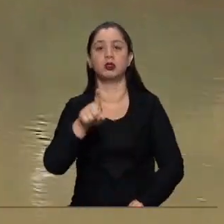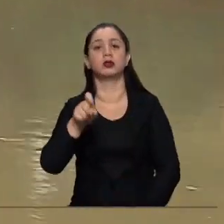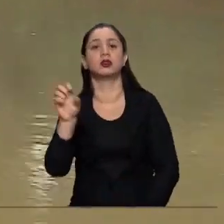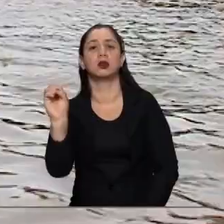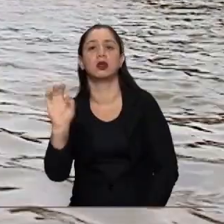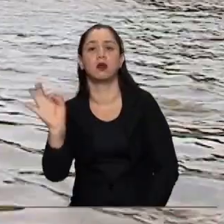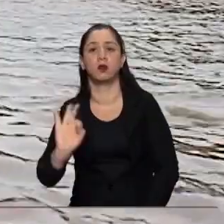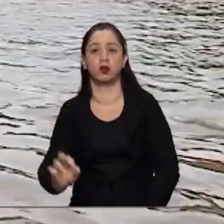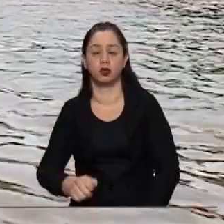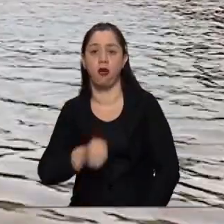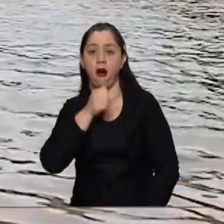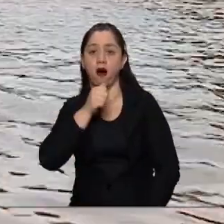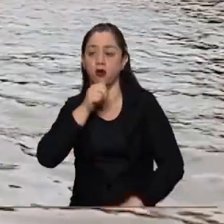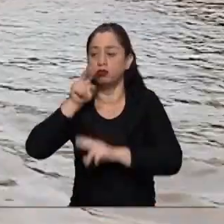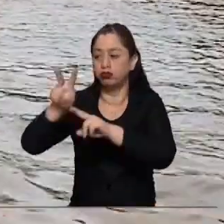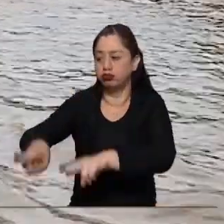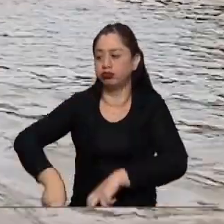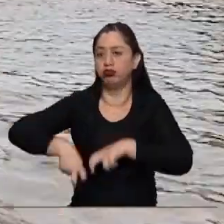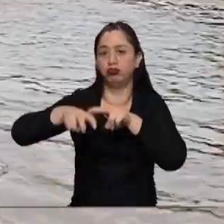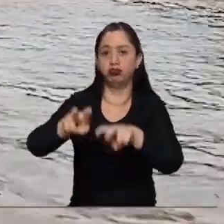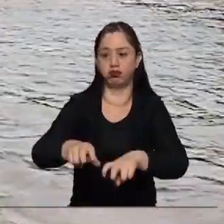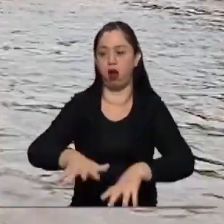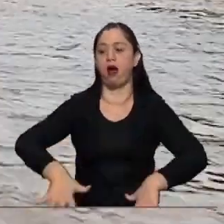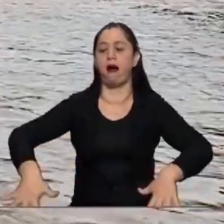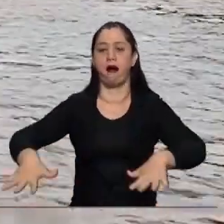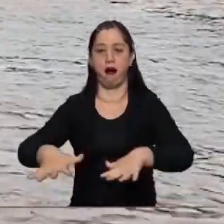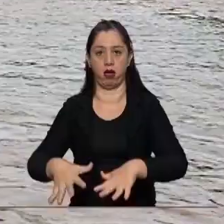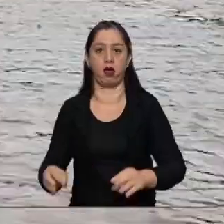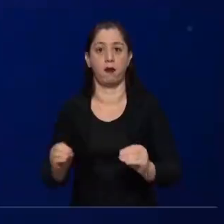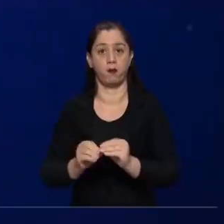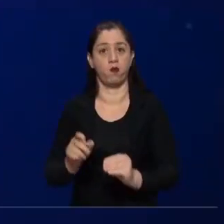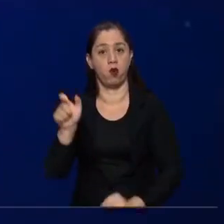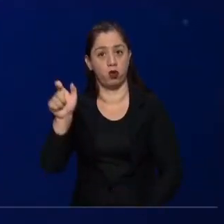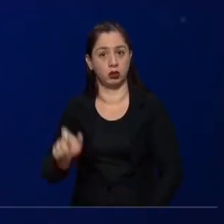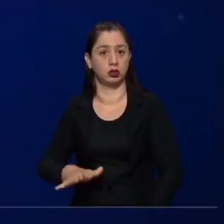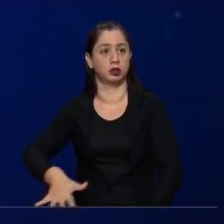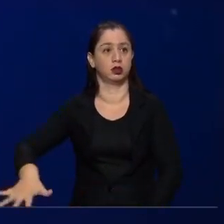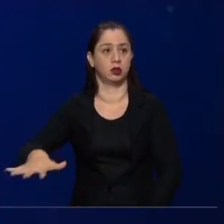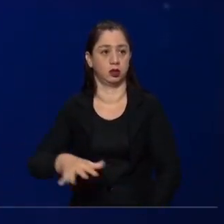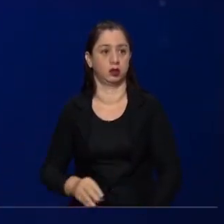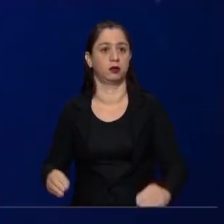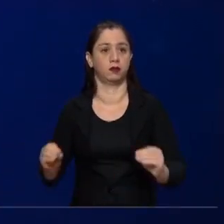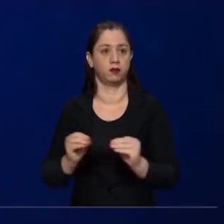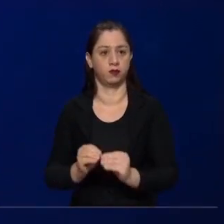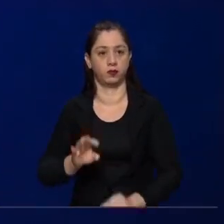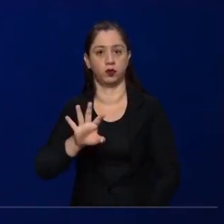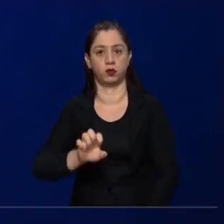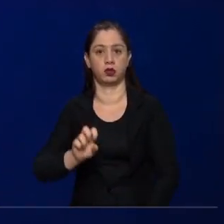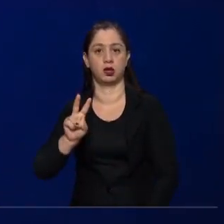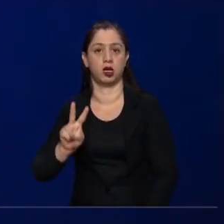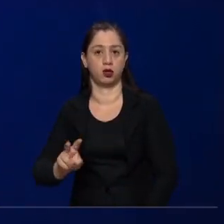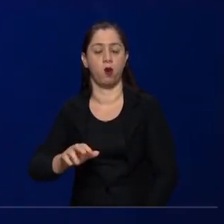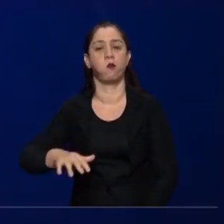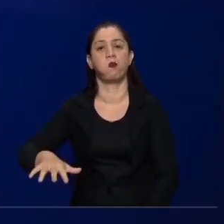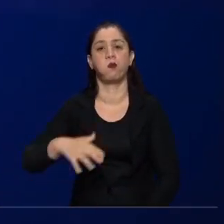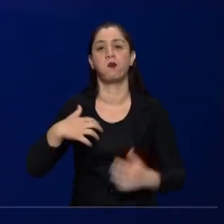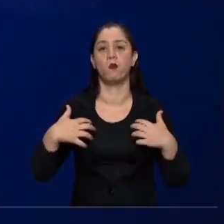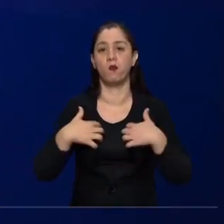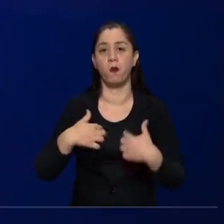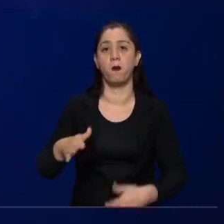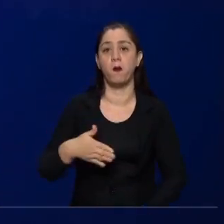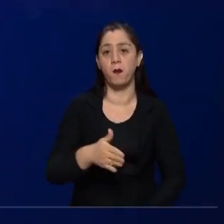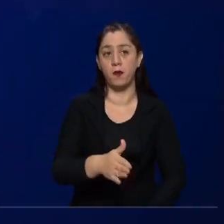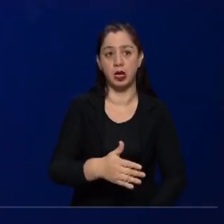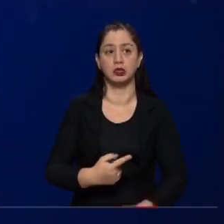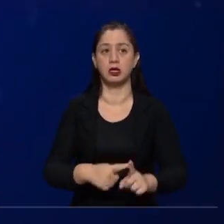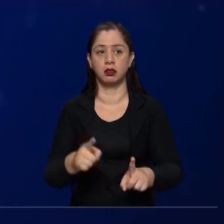60% de los cultivos que se producen en esta región. Gracias a ella, hoy está confirmada la existencia de 92 especies de peces y más de